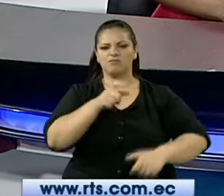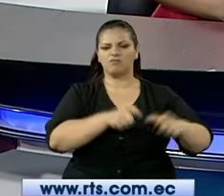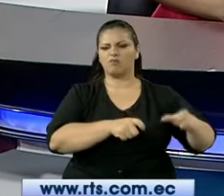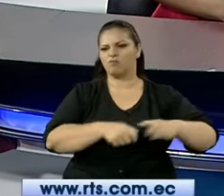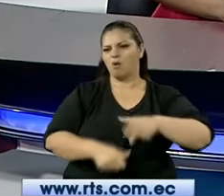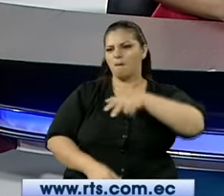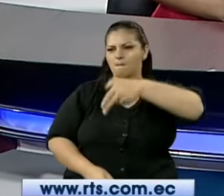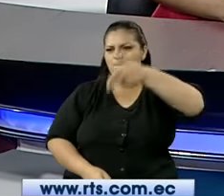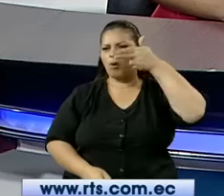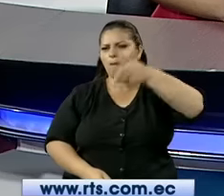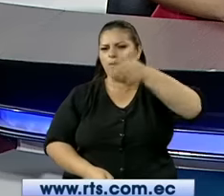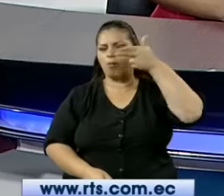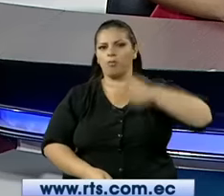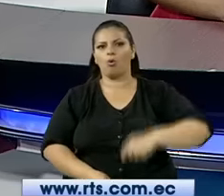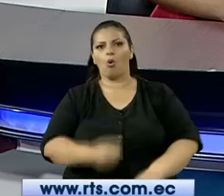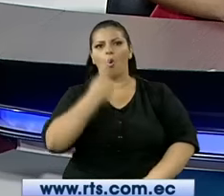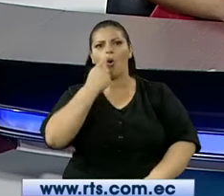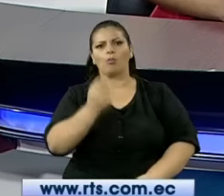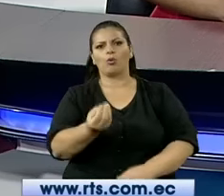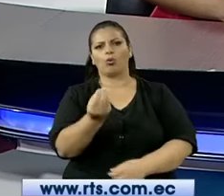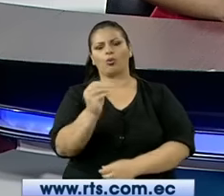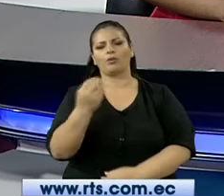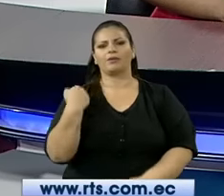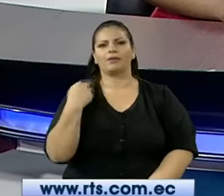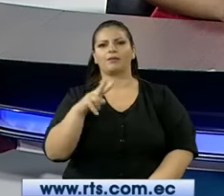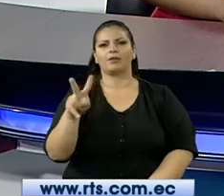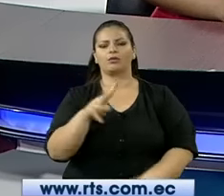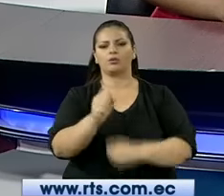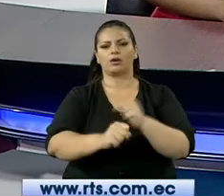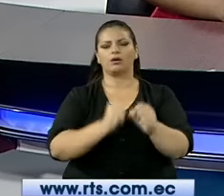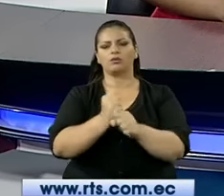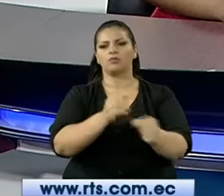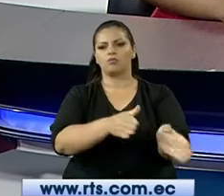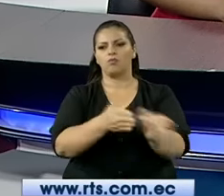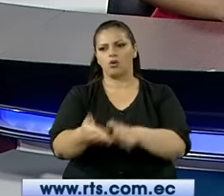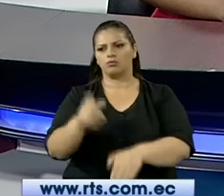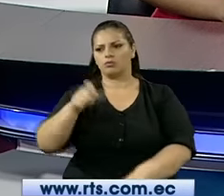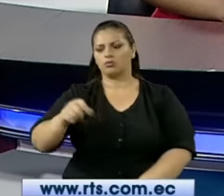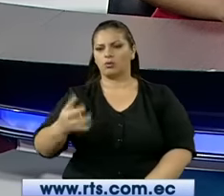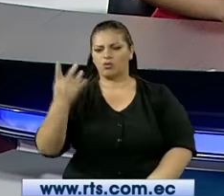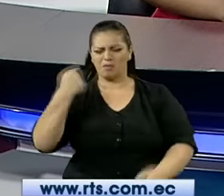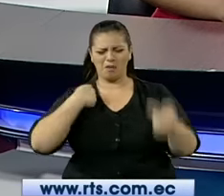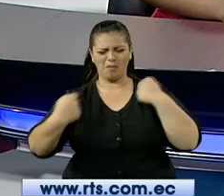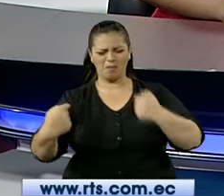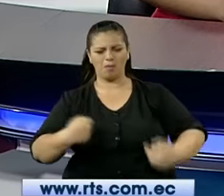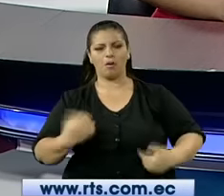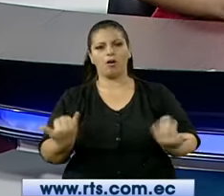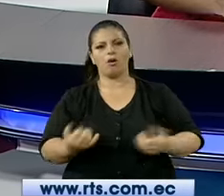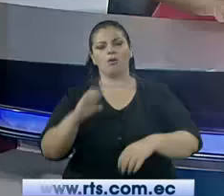otras 4 personas heridas. La policía se encuentra en las investigaciones de este hecho.